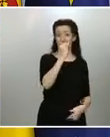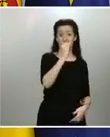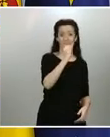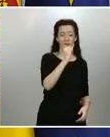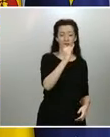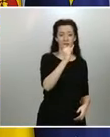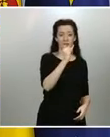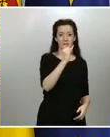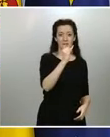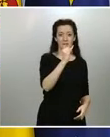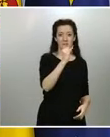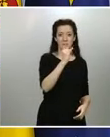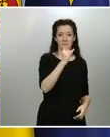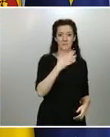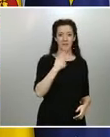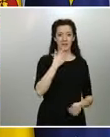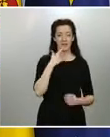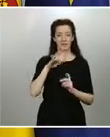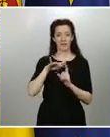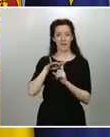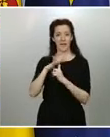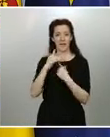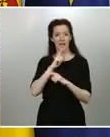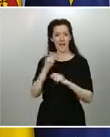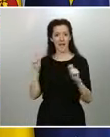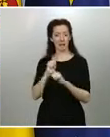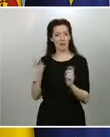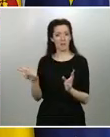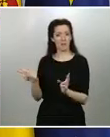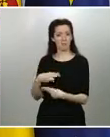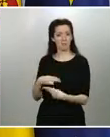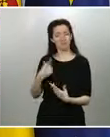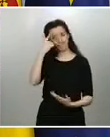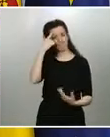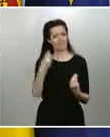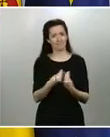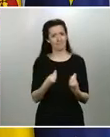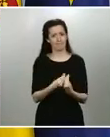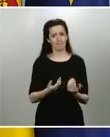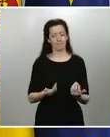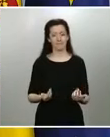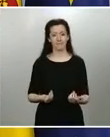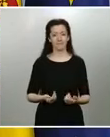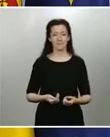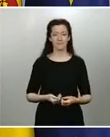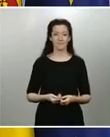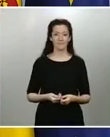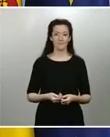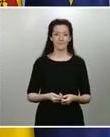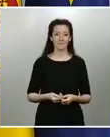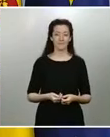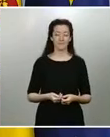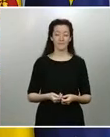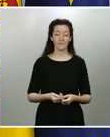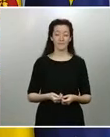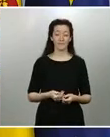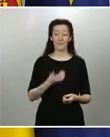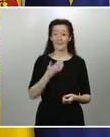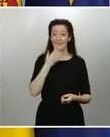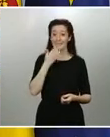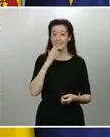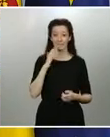más eficaz para hacerle frente si la evolución de la pandemia prueba que el confinamiento